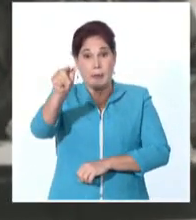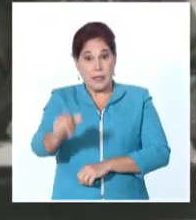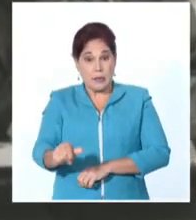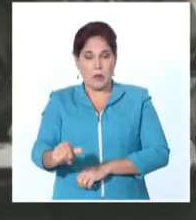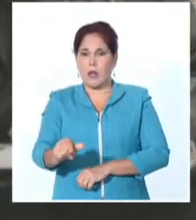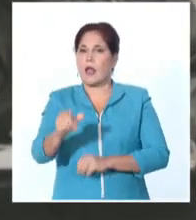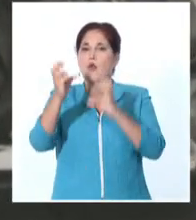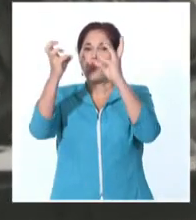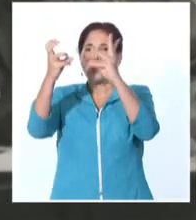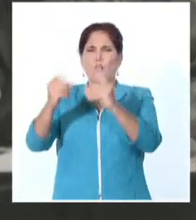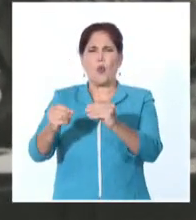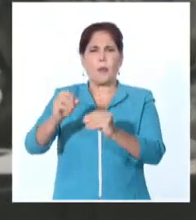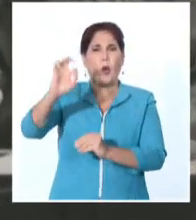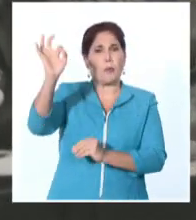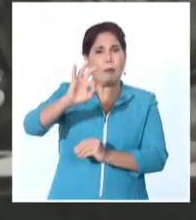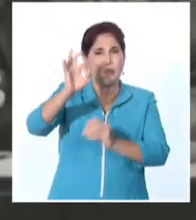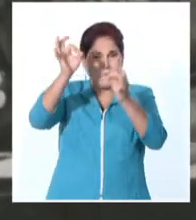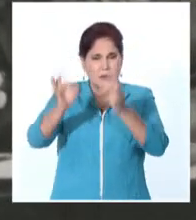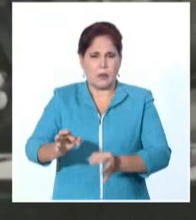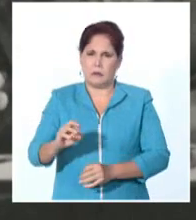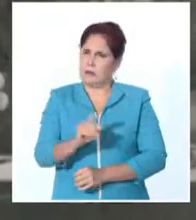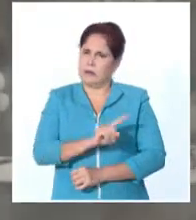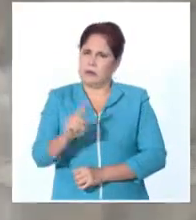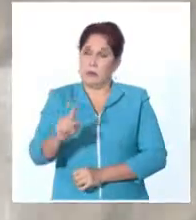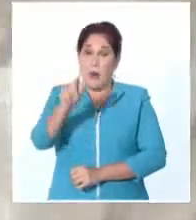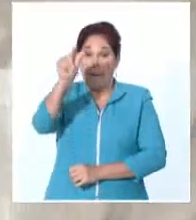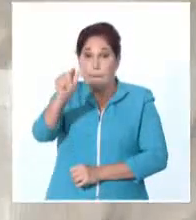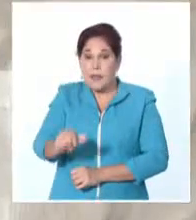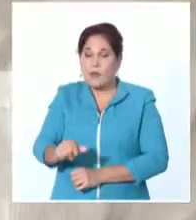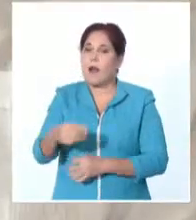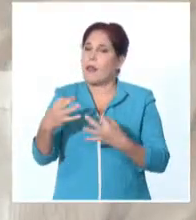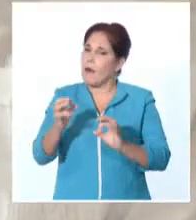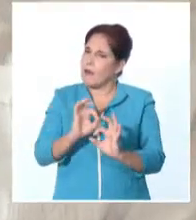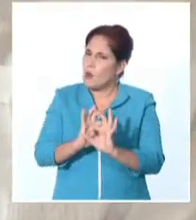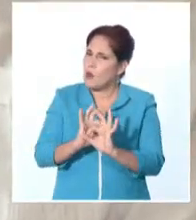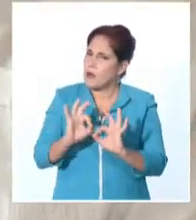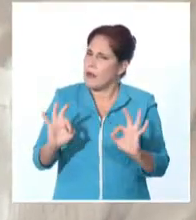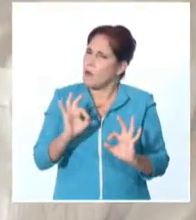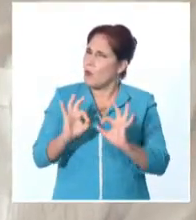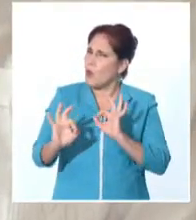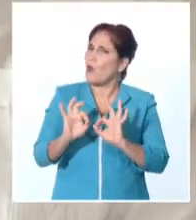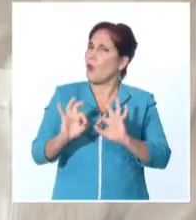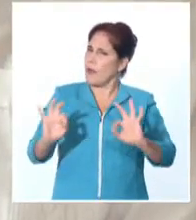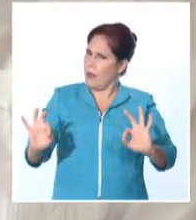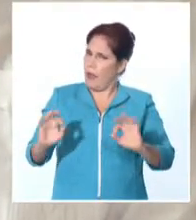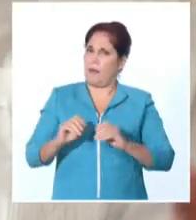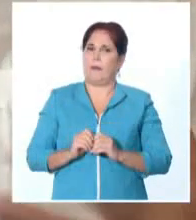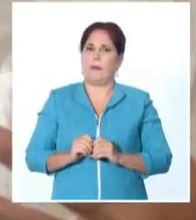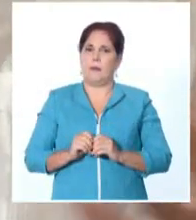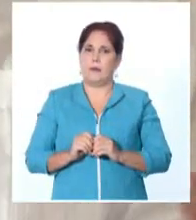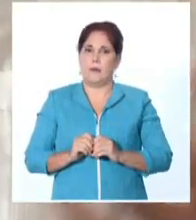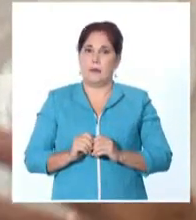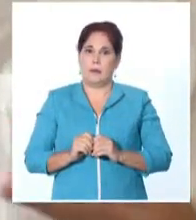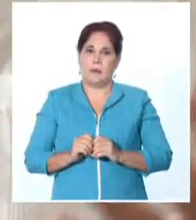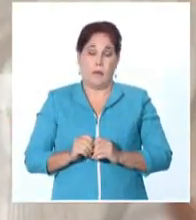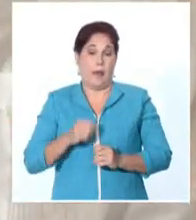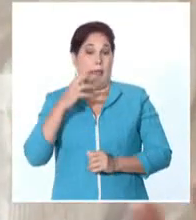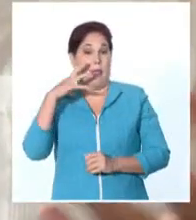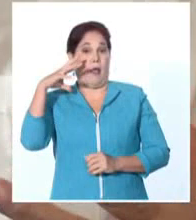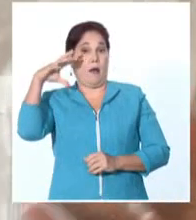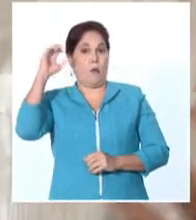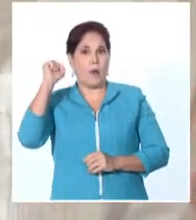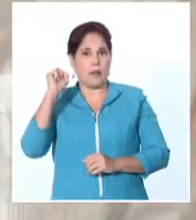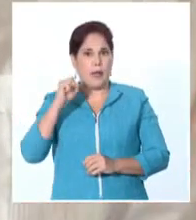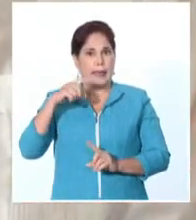cifras, no son porcientos, no son números. Entonces, ese es un sentido de un político que va más allá del resultado de una